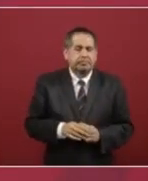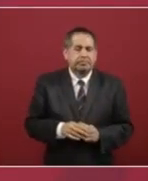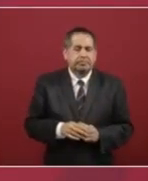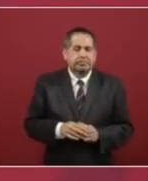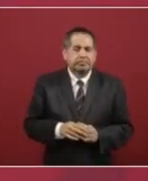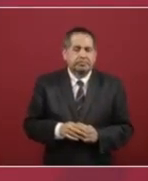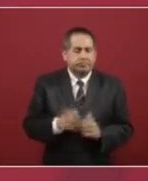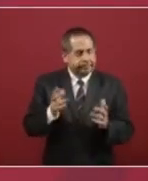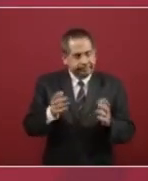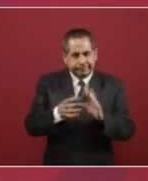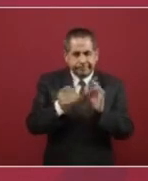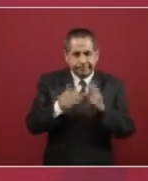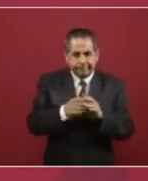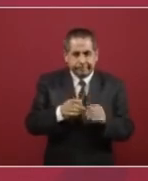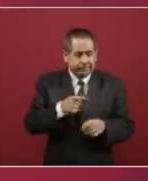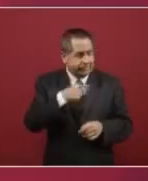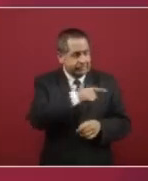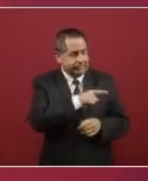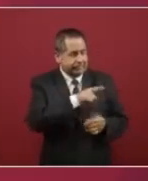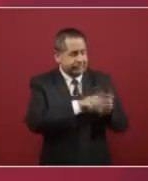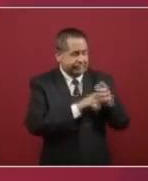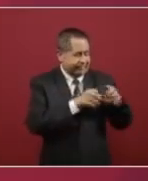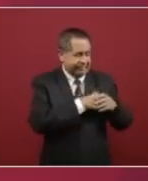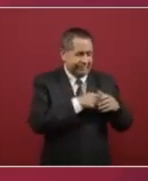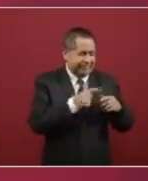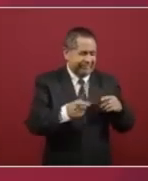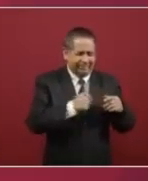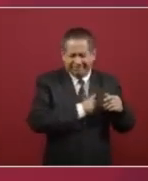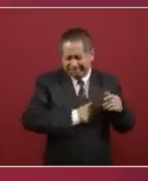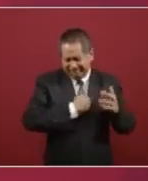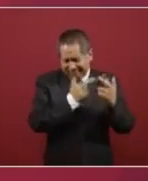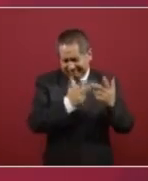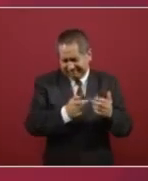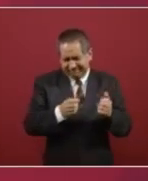No, si es que el daño que hicieron estos fue muchísimo.